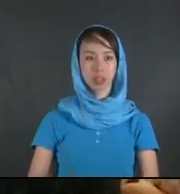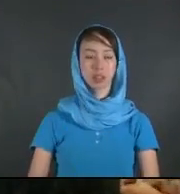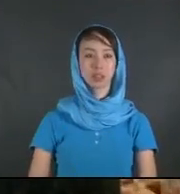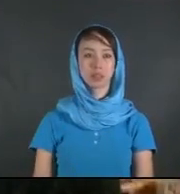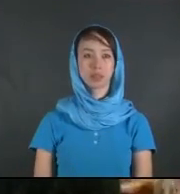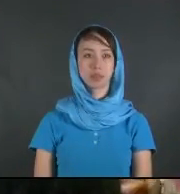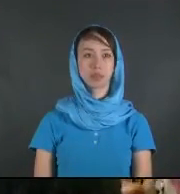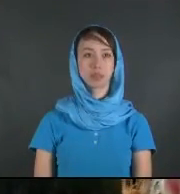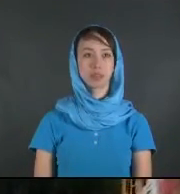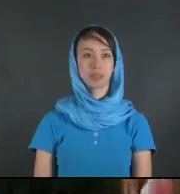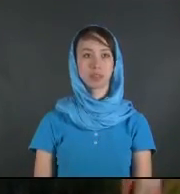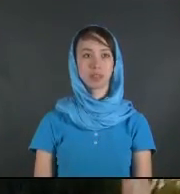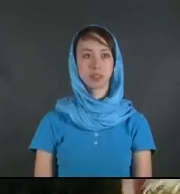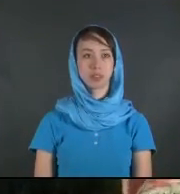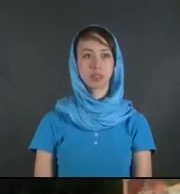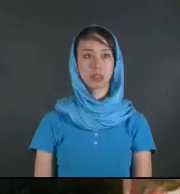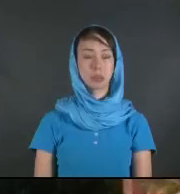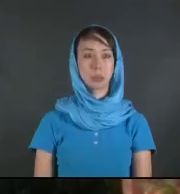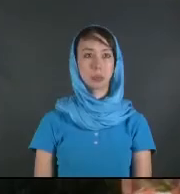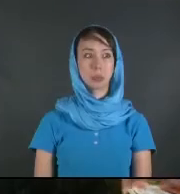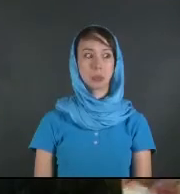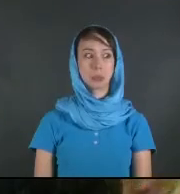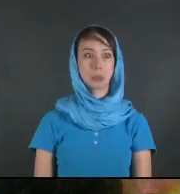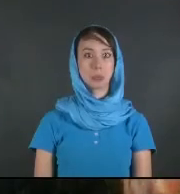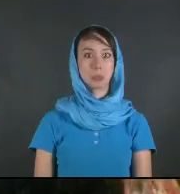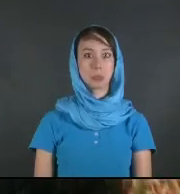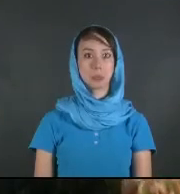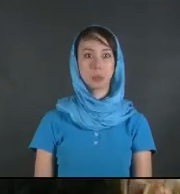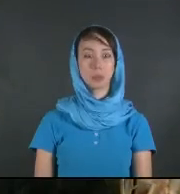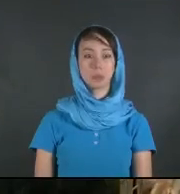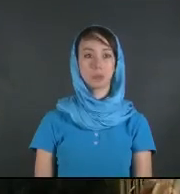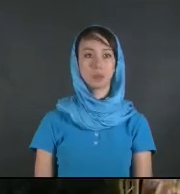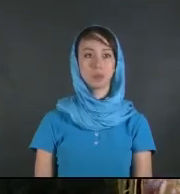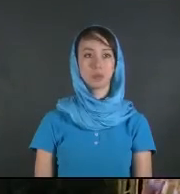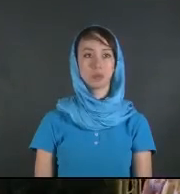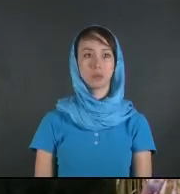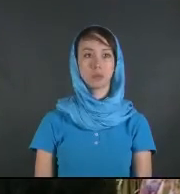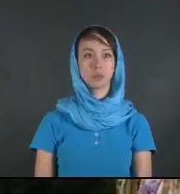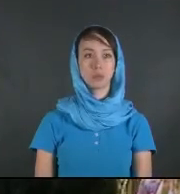yson Flores igual que Eva flores por favor aquí